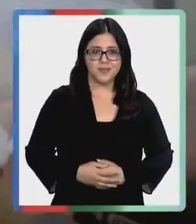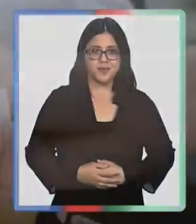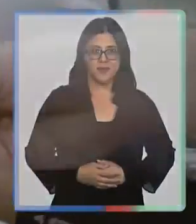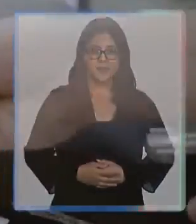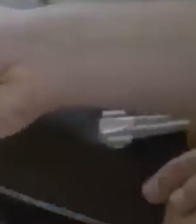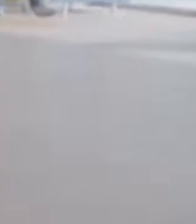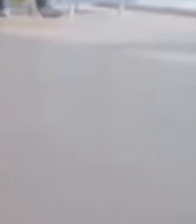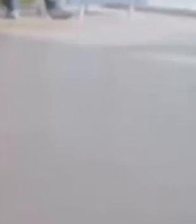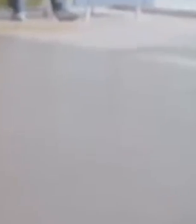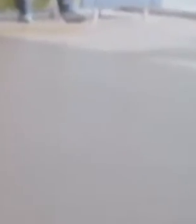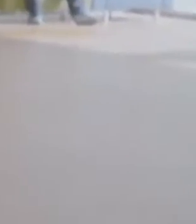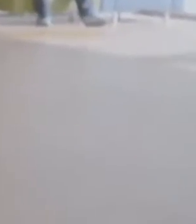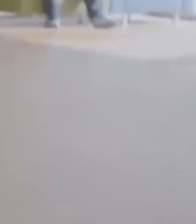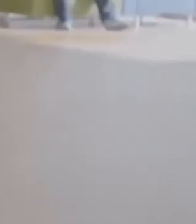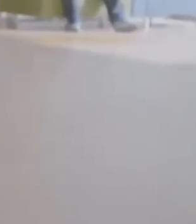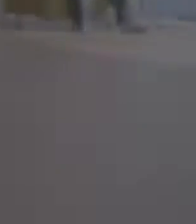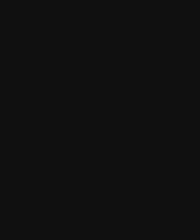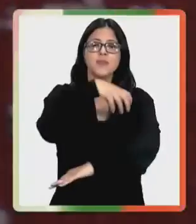Noticias.